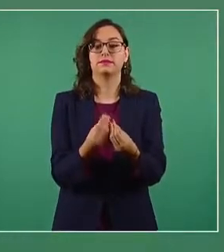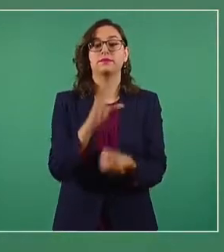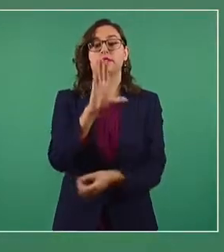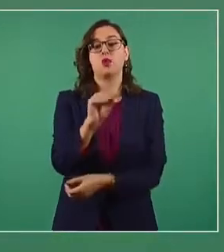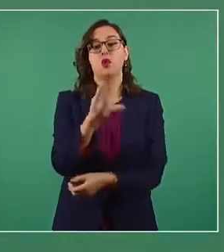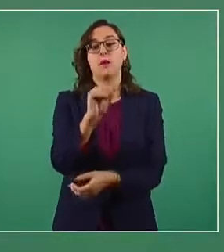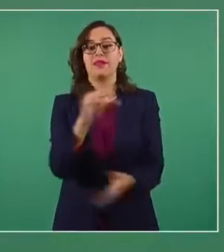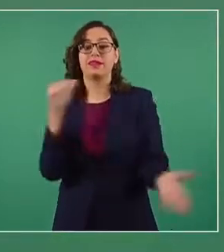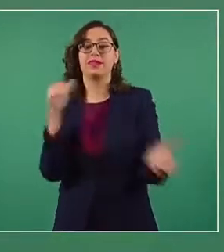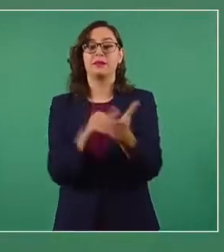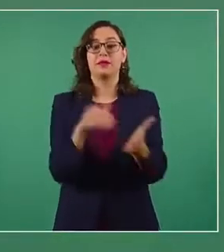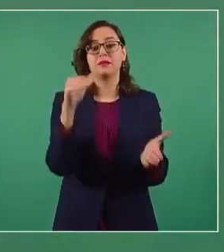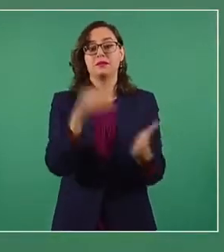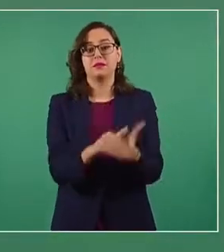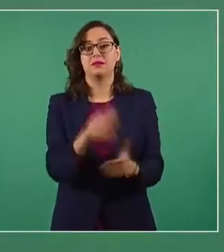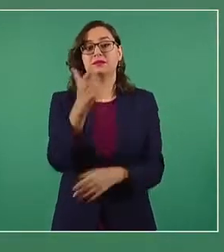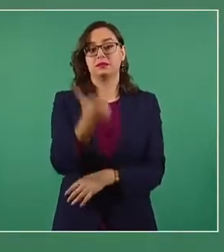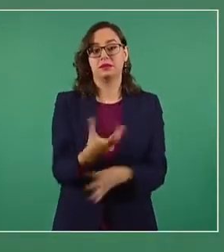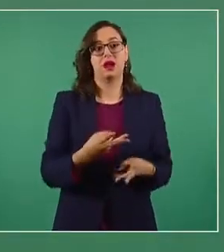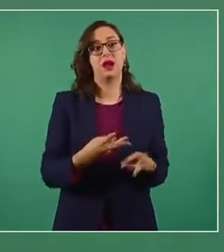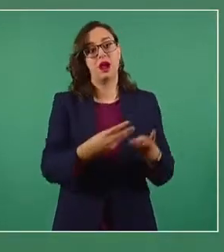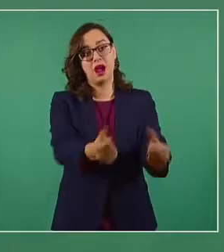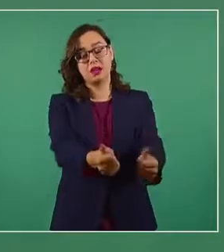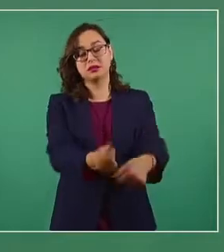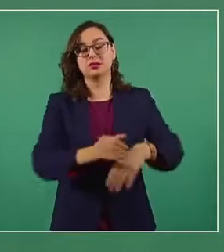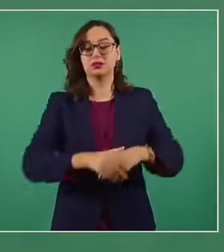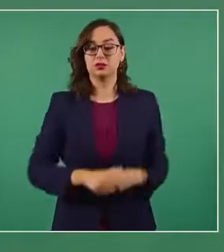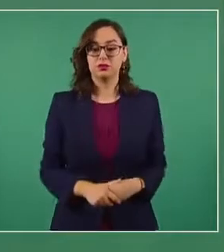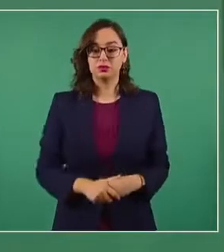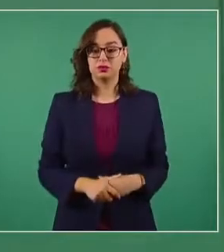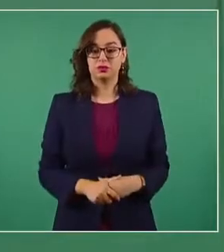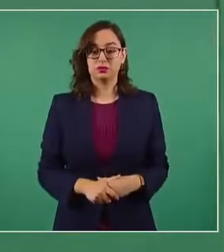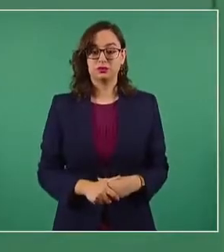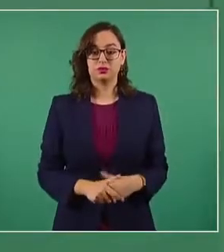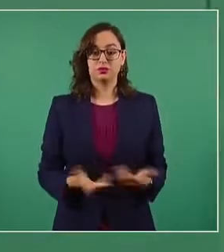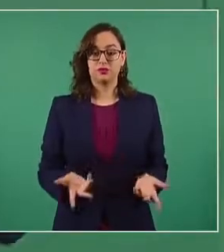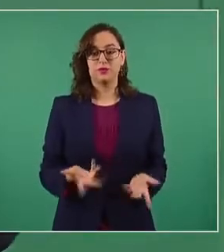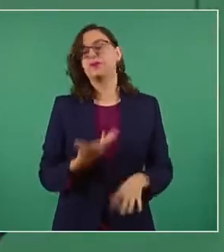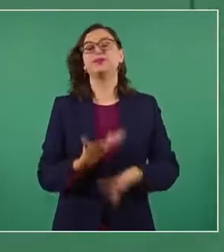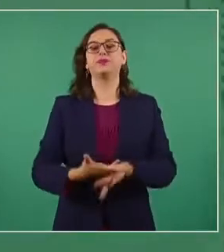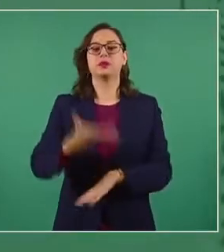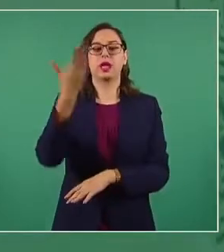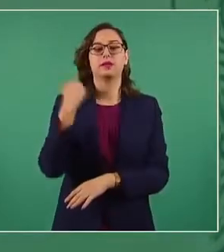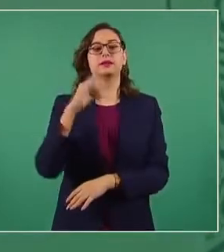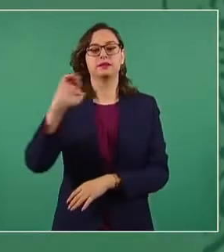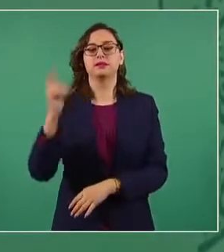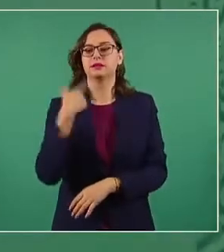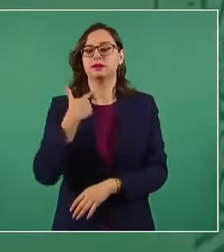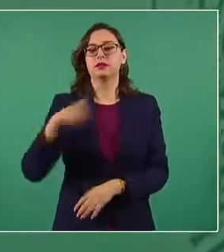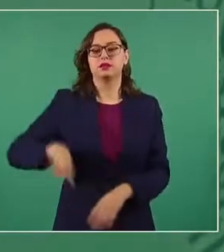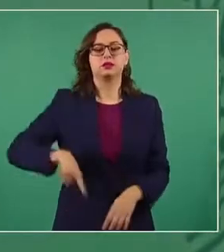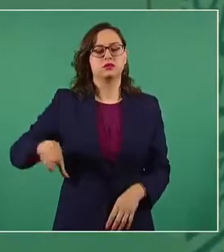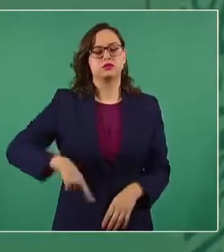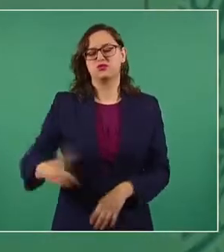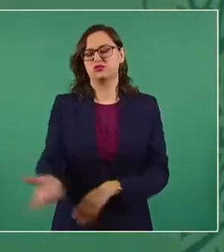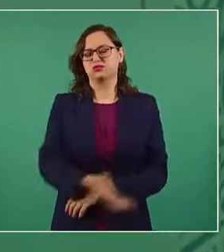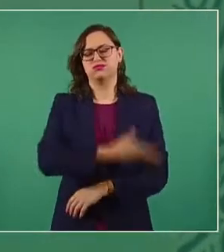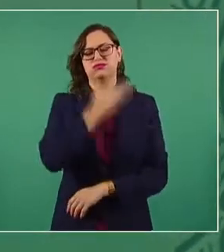en 90,000 millones. Eso era muy común en